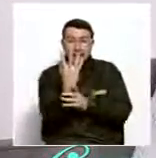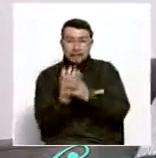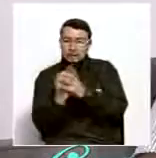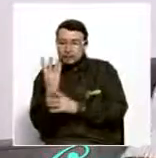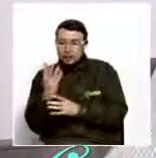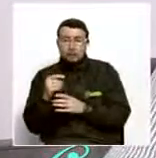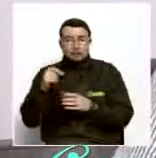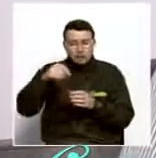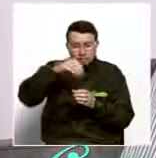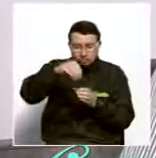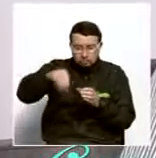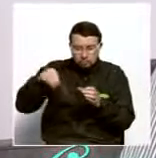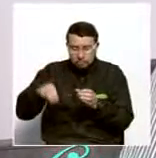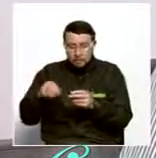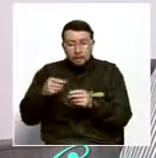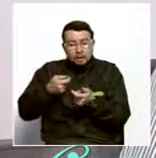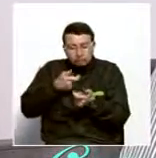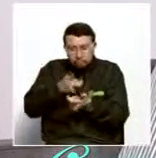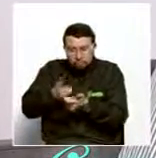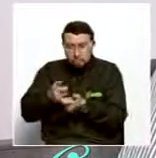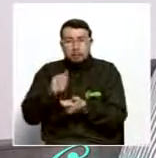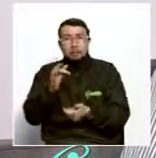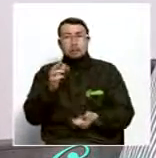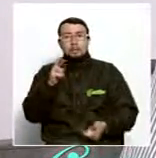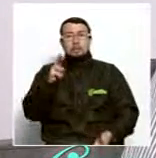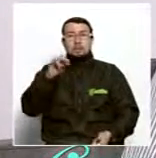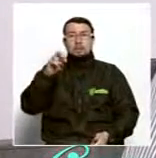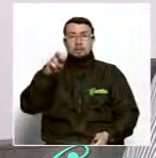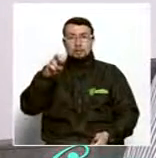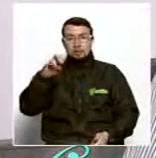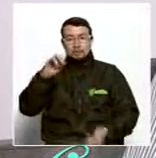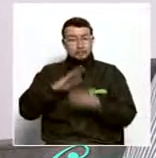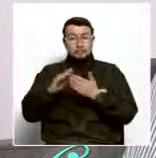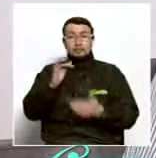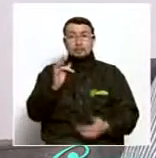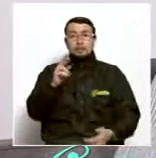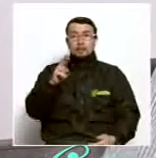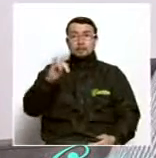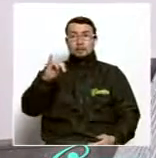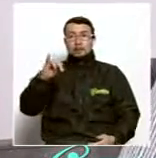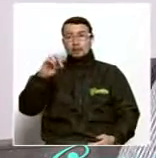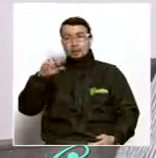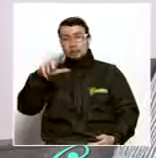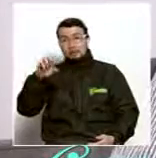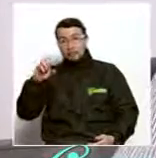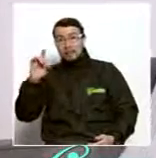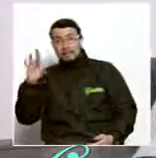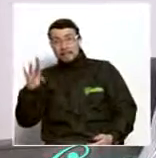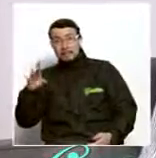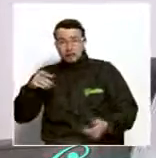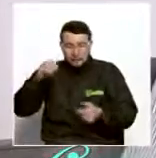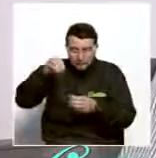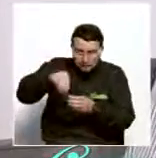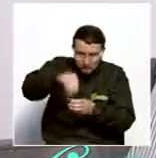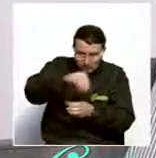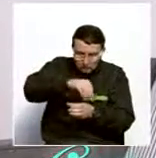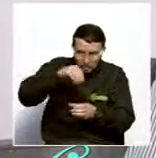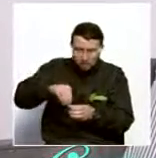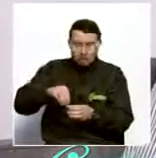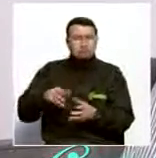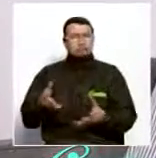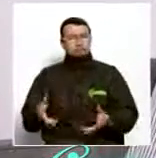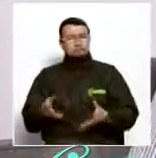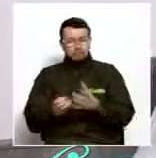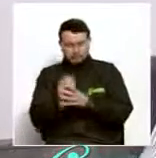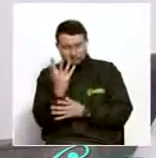echando triple 15 a las maticas, ¿no? Entonces es como un ejemplo, y es precisamente la invitación en las